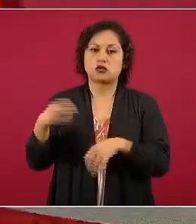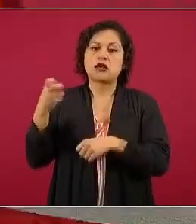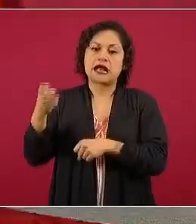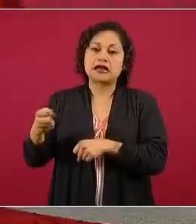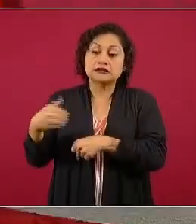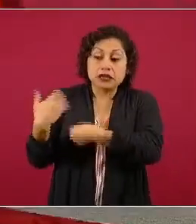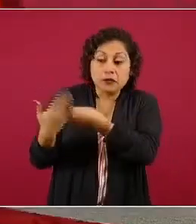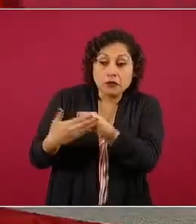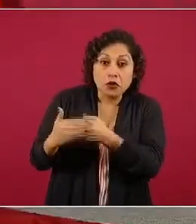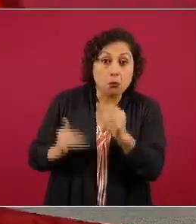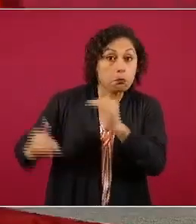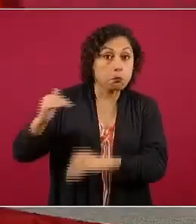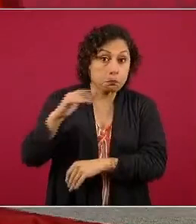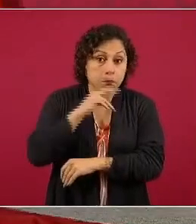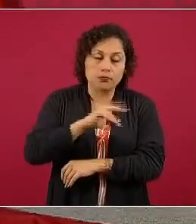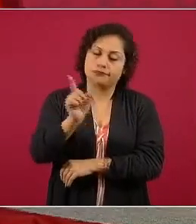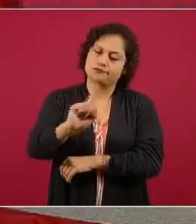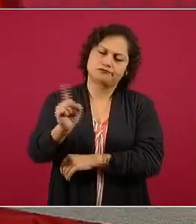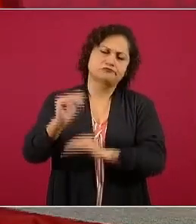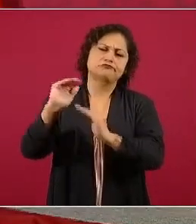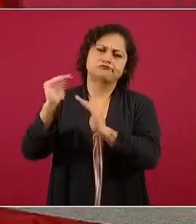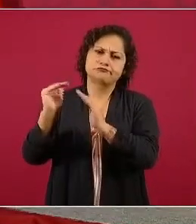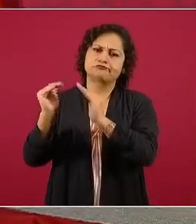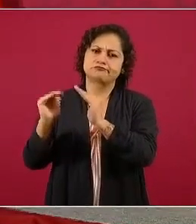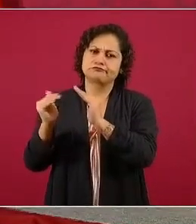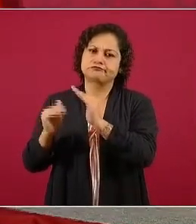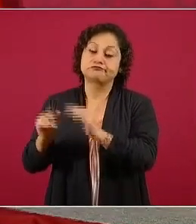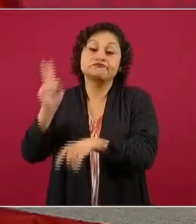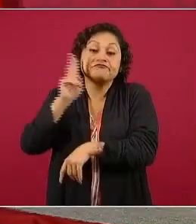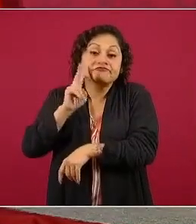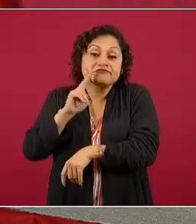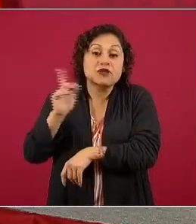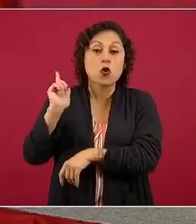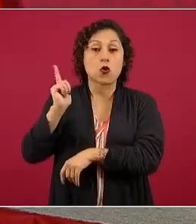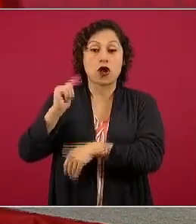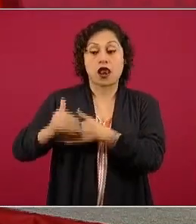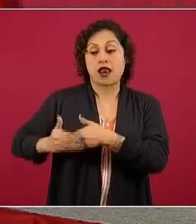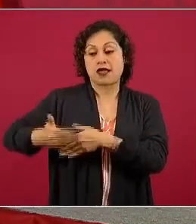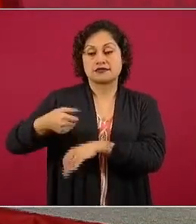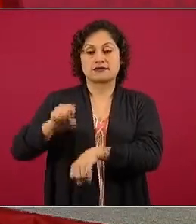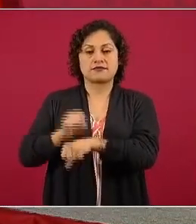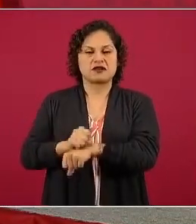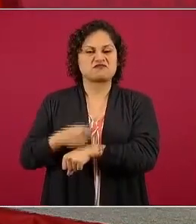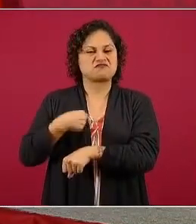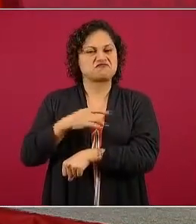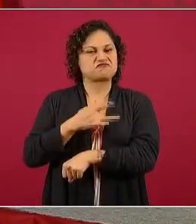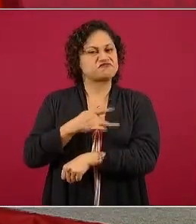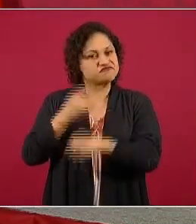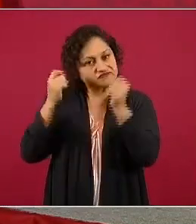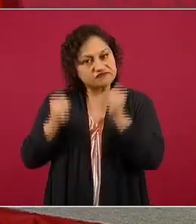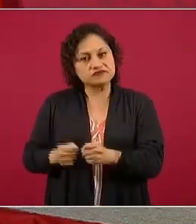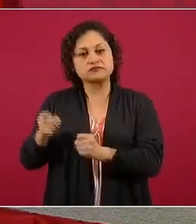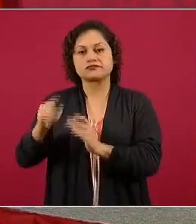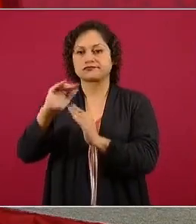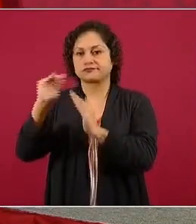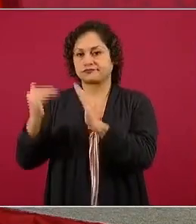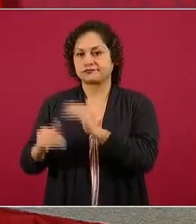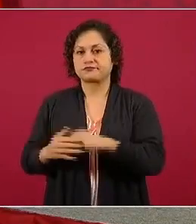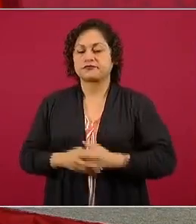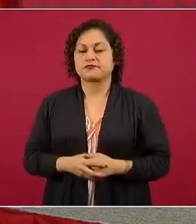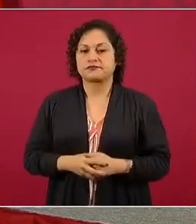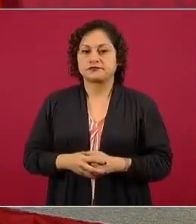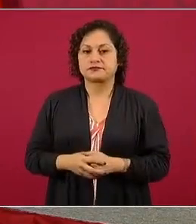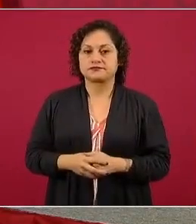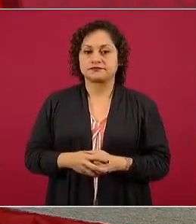revierte con más datos, y entonces ya veremos cómo cierra Durango, pero seguramente con un descenso considerable. La siguiente.